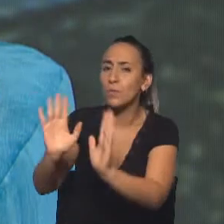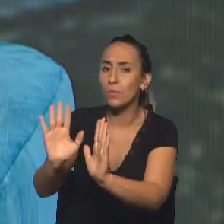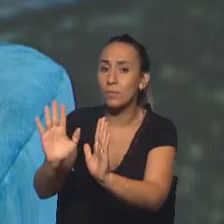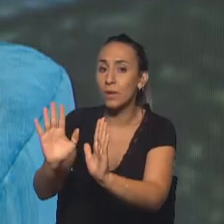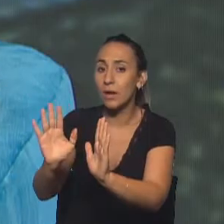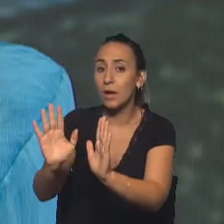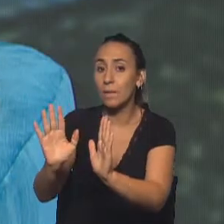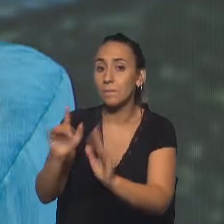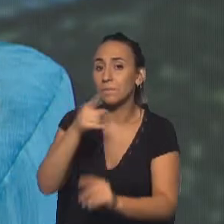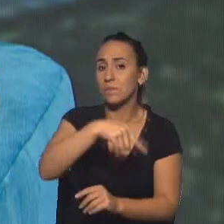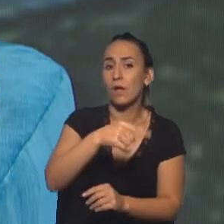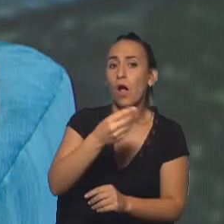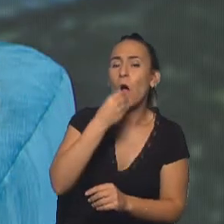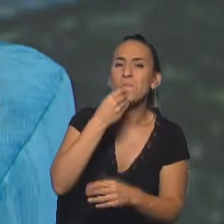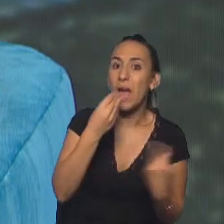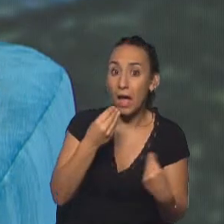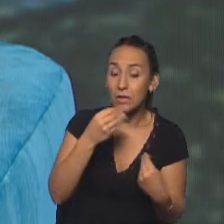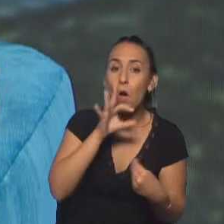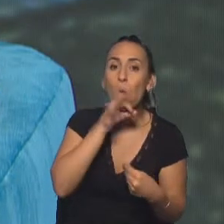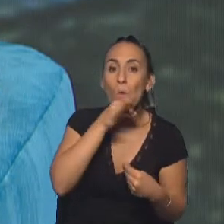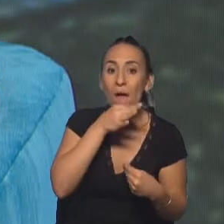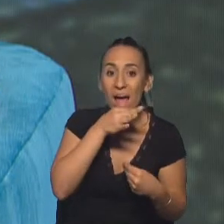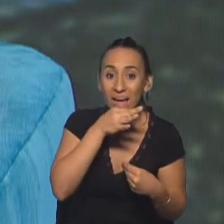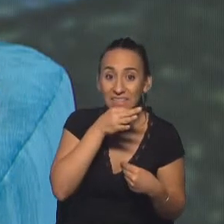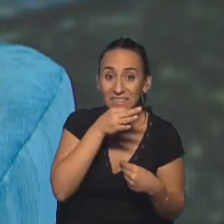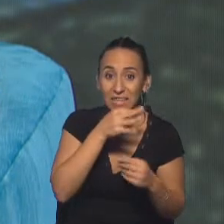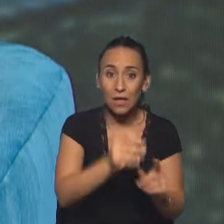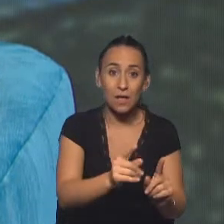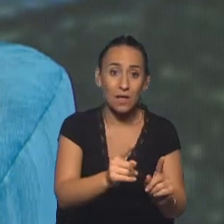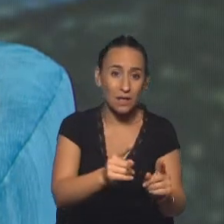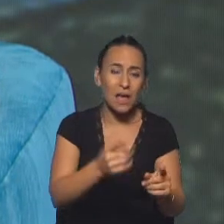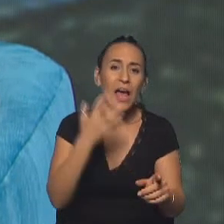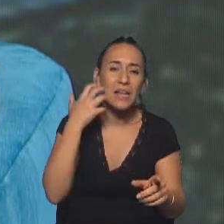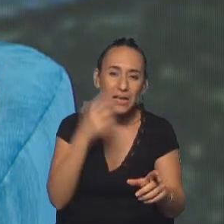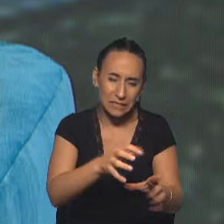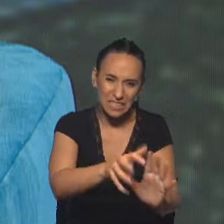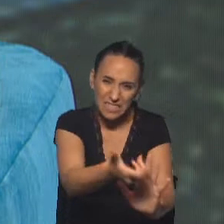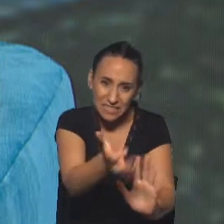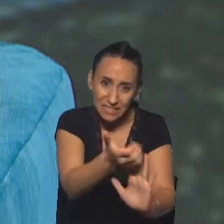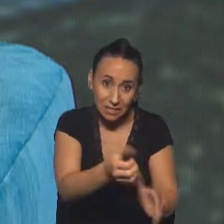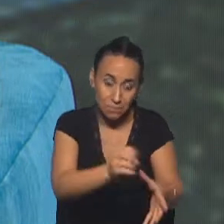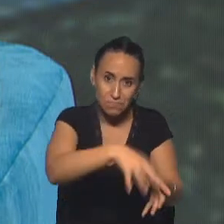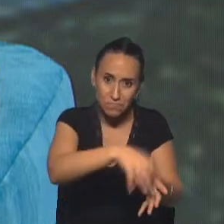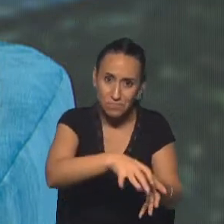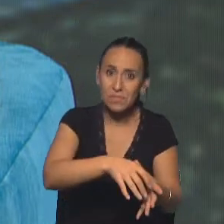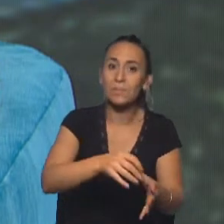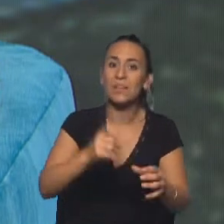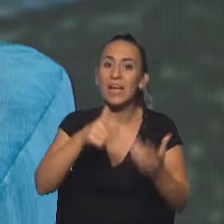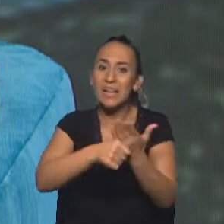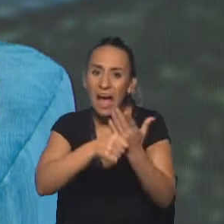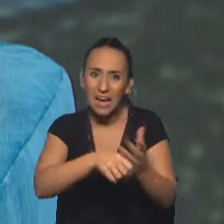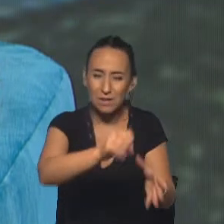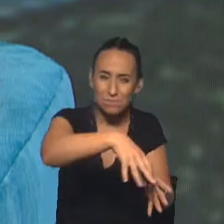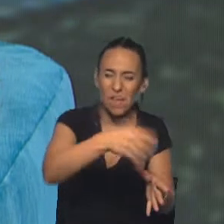Que comían ovejas. Sí. Fritas en la misma grasa y que le iba a pasar la receta a papá. Claro. Se acordaba de